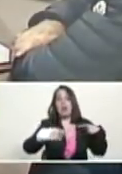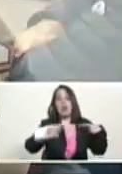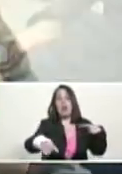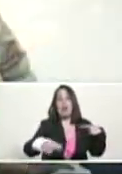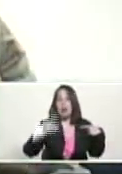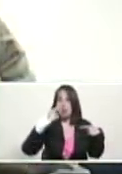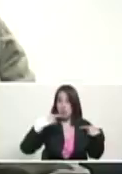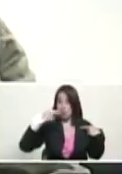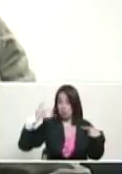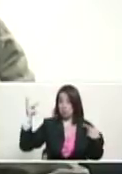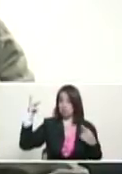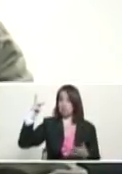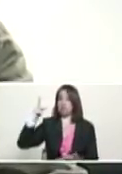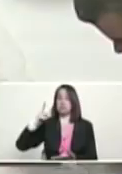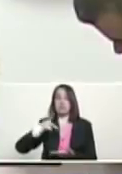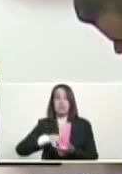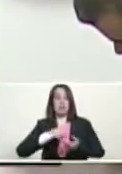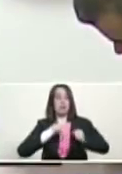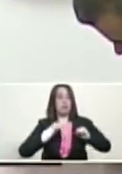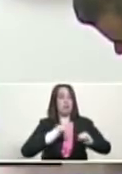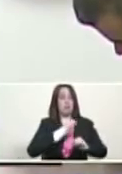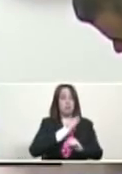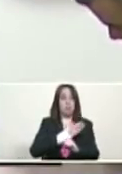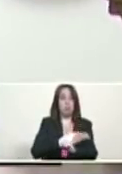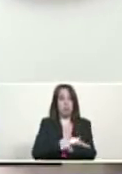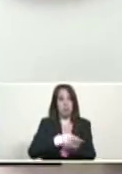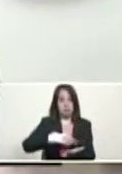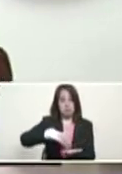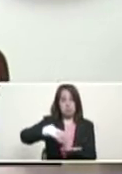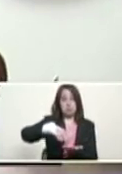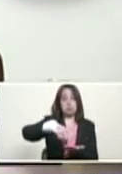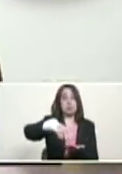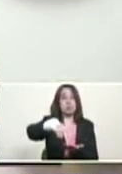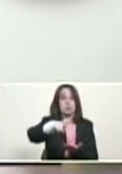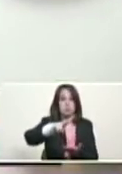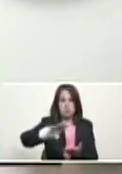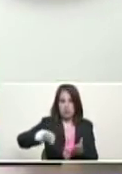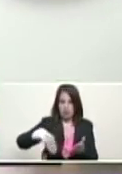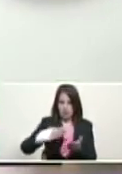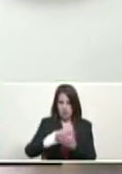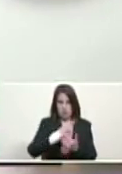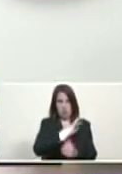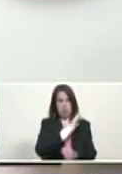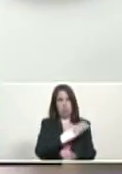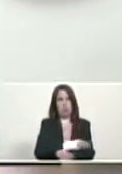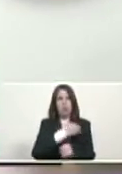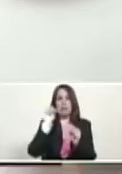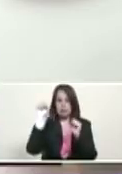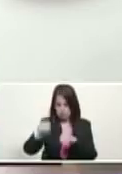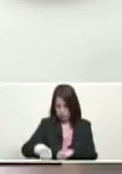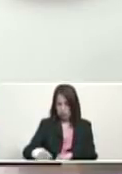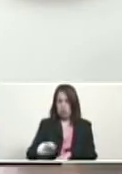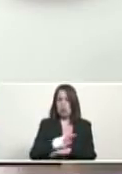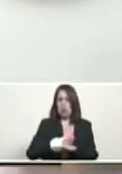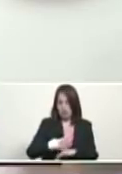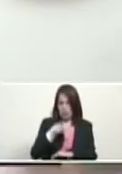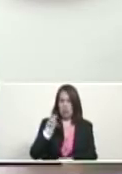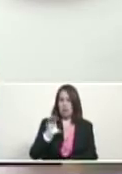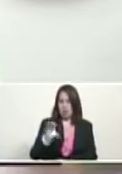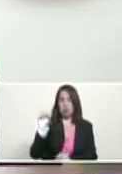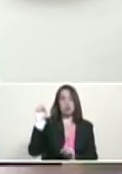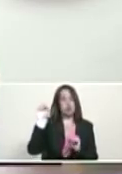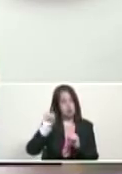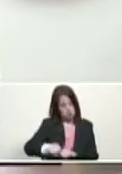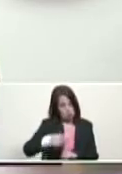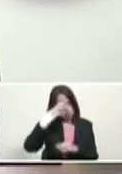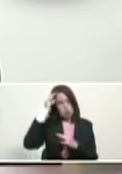será, sí, pasarán por la alfombra roja y llegarán al poder político, sí, gobernarán el país, sí, seguro